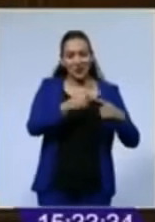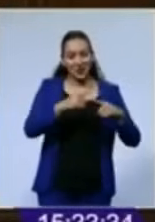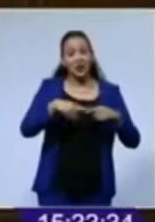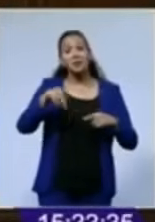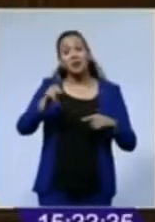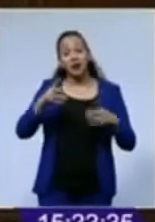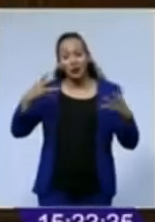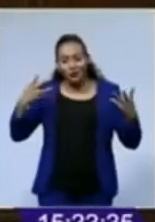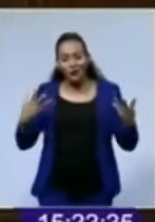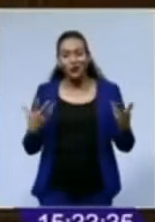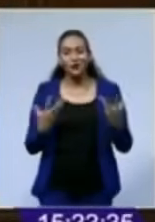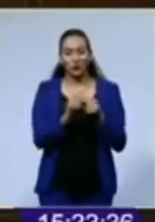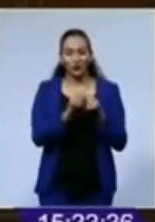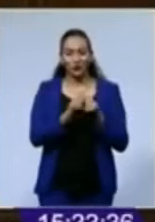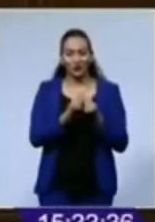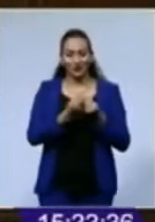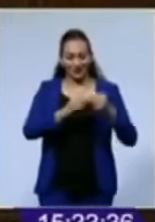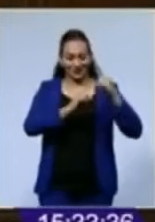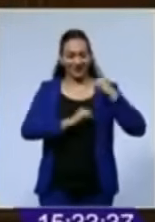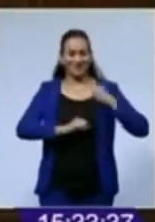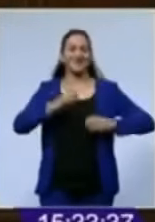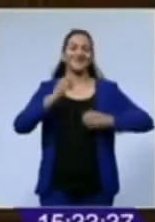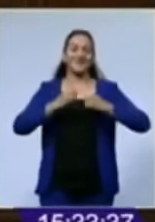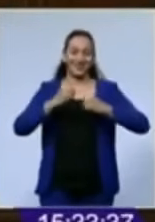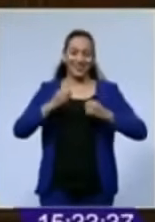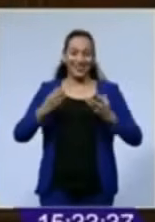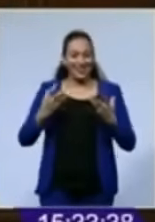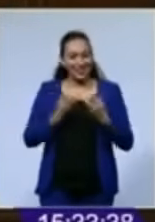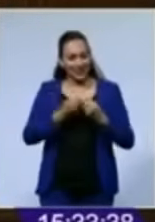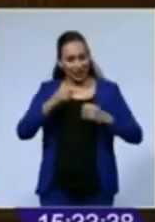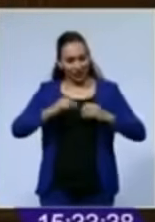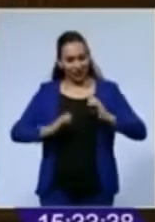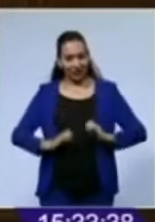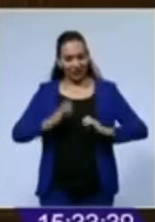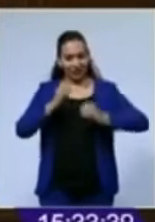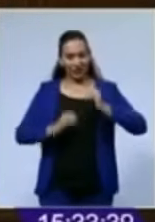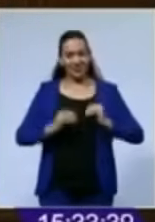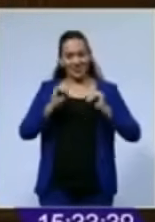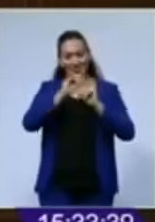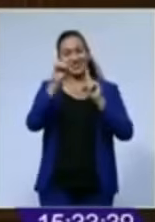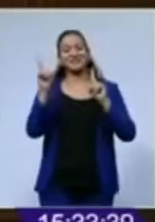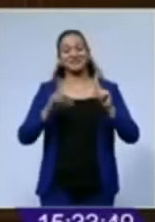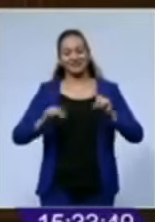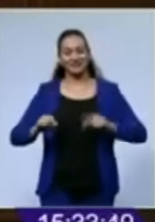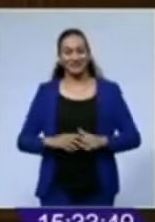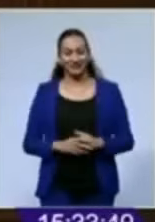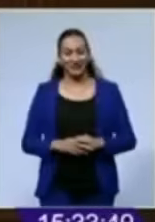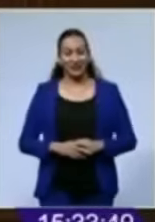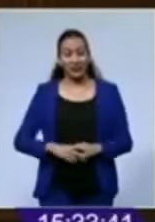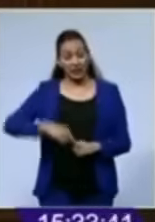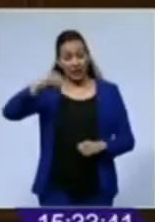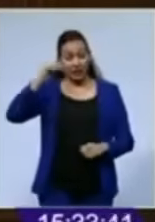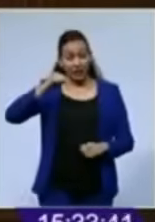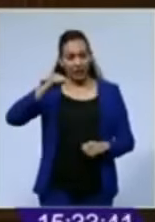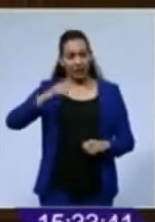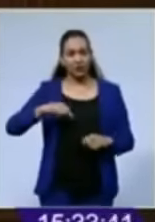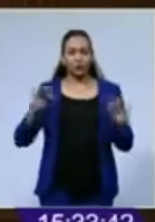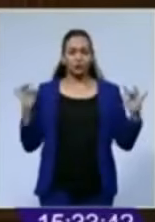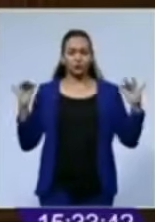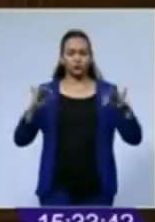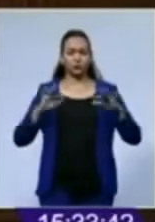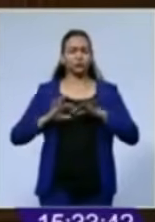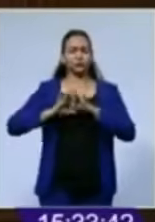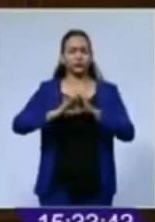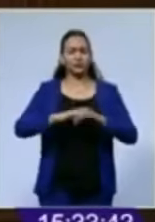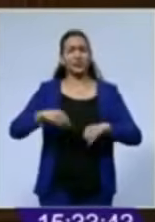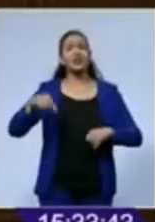construimos este edificio que es el poder judicial de la federación cuya gran relevancia es defender los